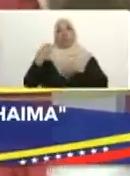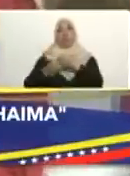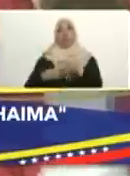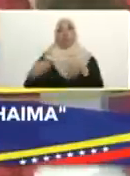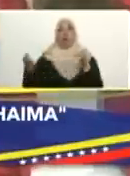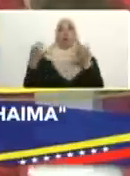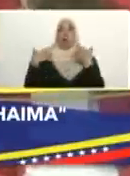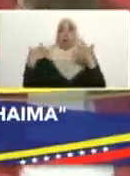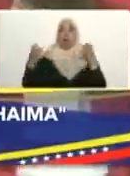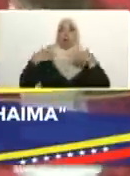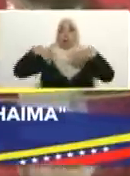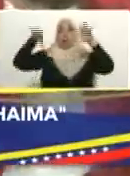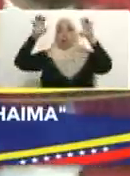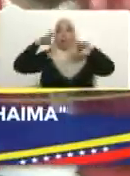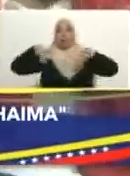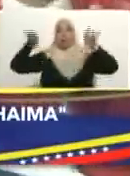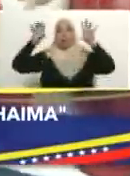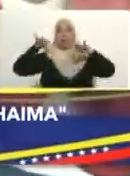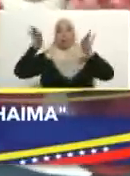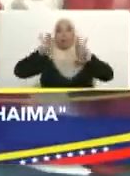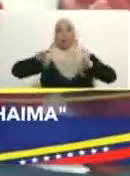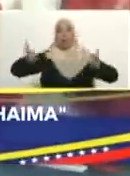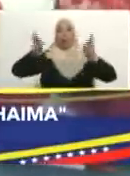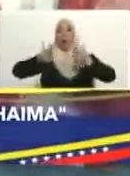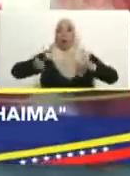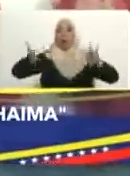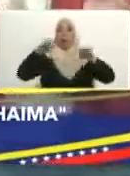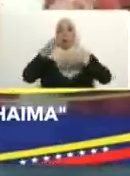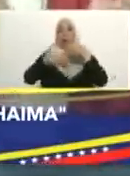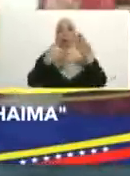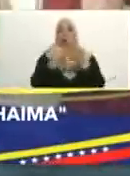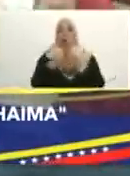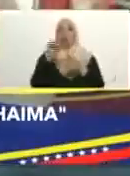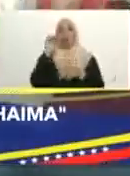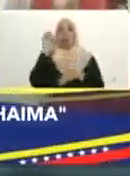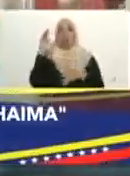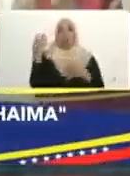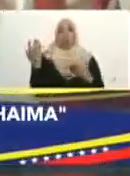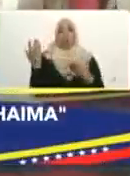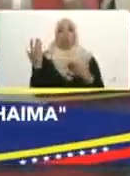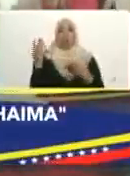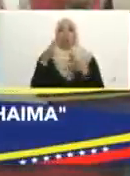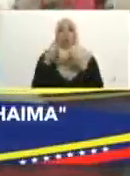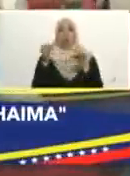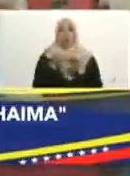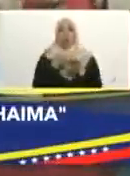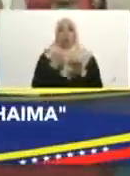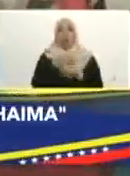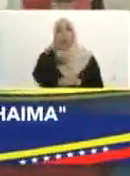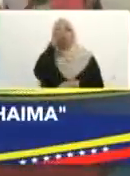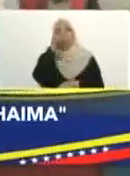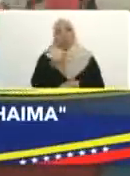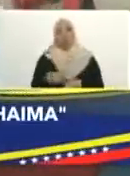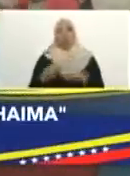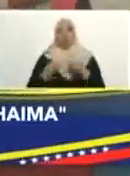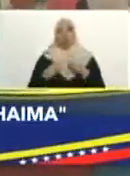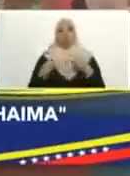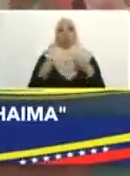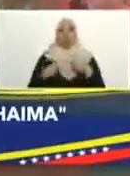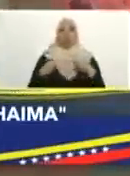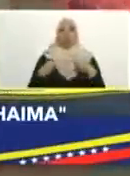la lluvia. Nosotros no nos para nada ni nadie. Nosotros lo que vamos es para adelante. Todos los días de la vida lo que vamos es para